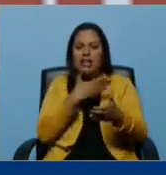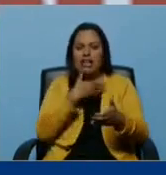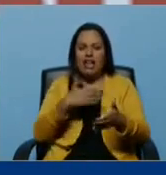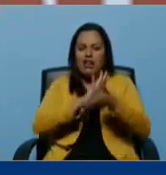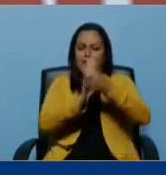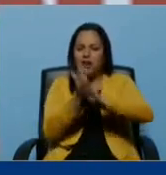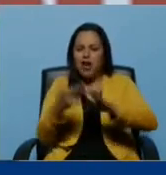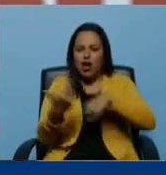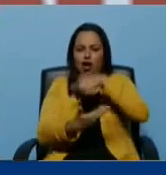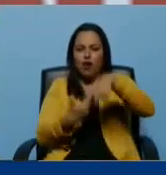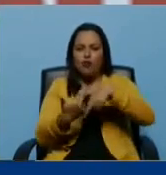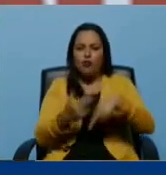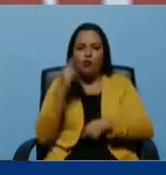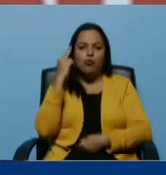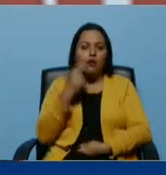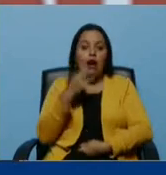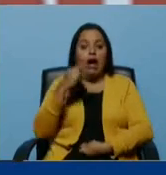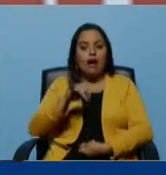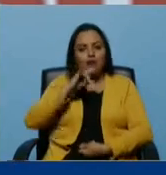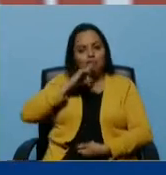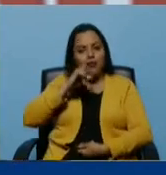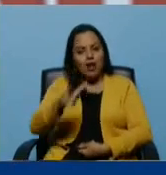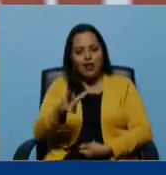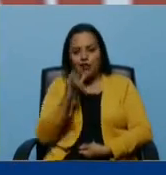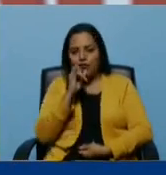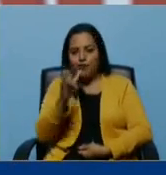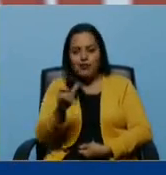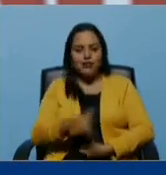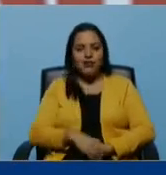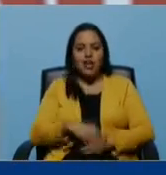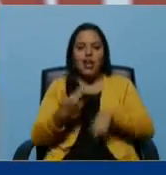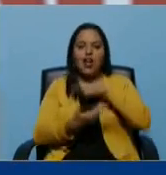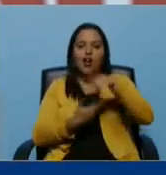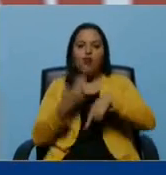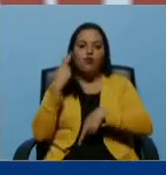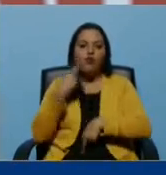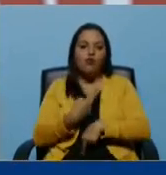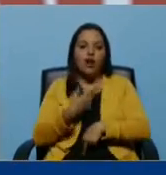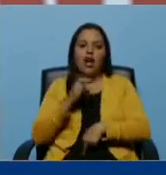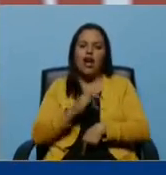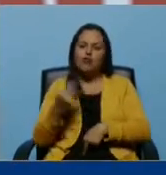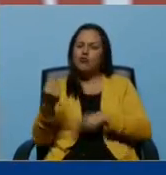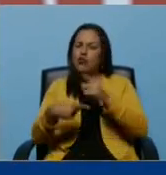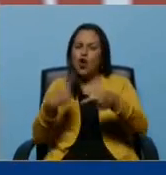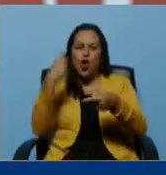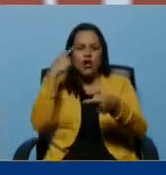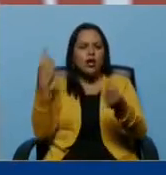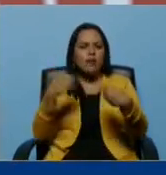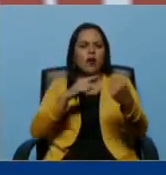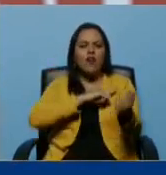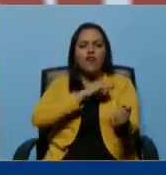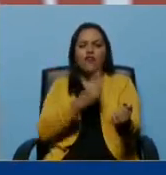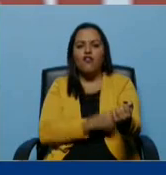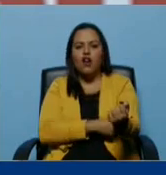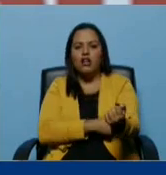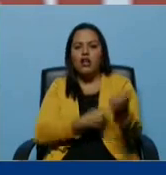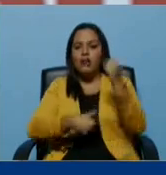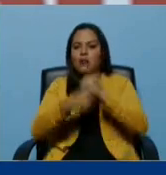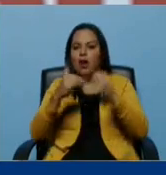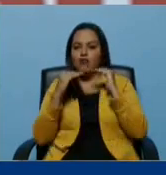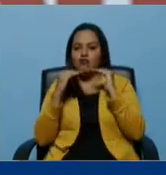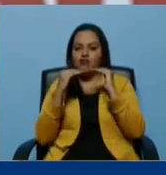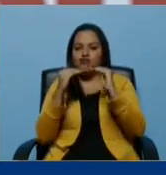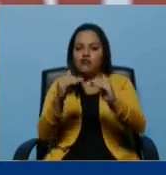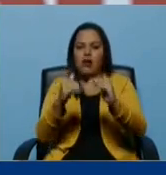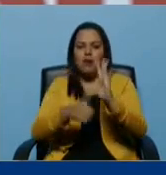Yo creo que le tenemos malas noticias al fascismo y al terrorismo. La Revolución Bolivariana se hace cada día más fuerte, más estable,